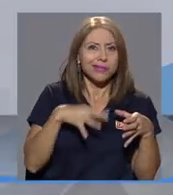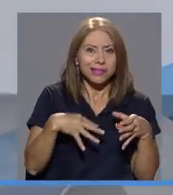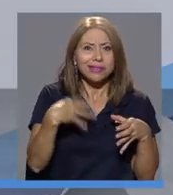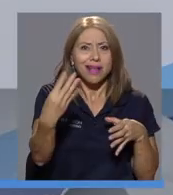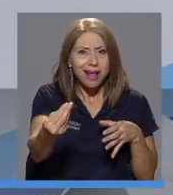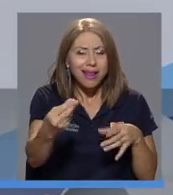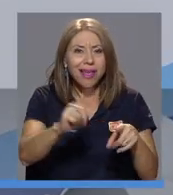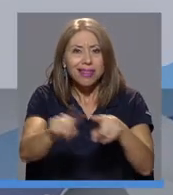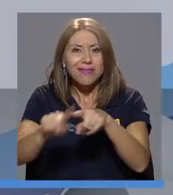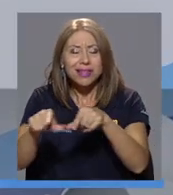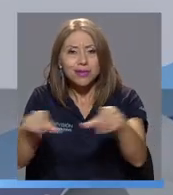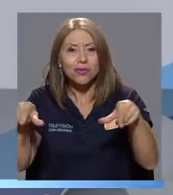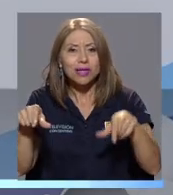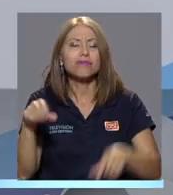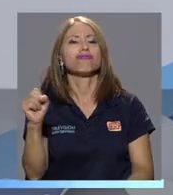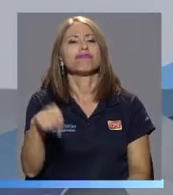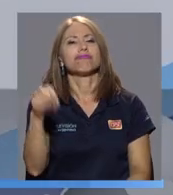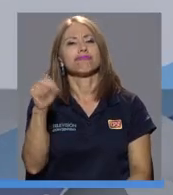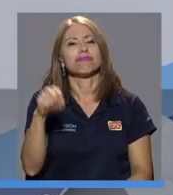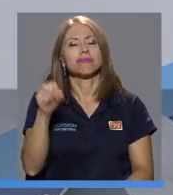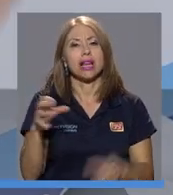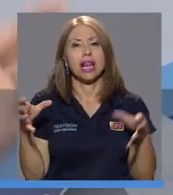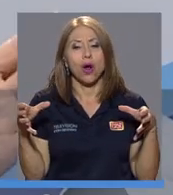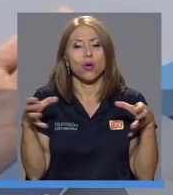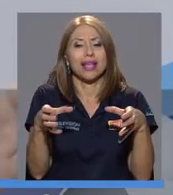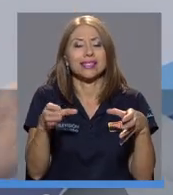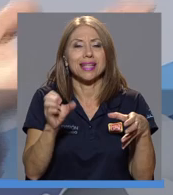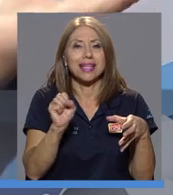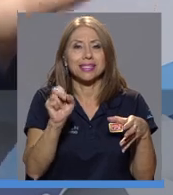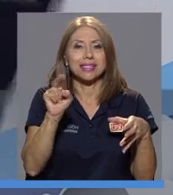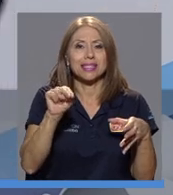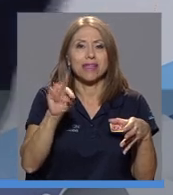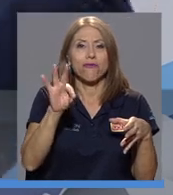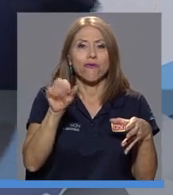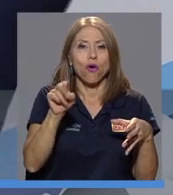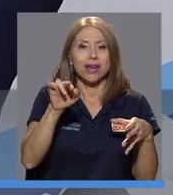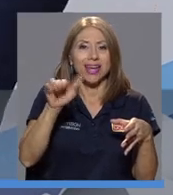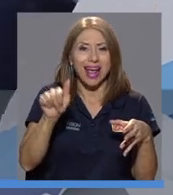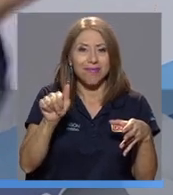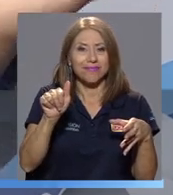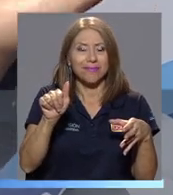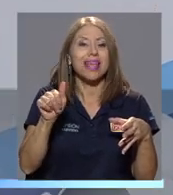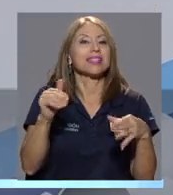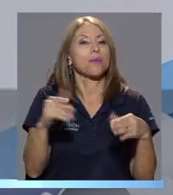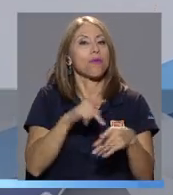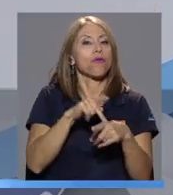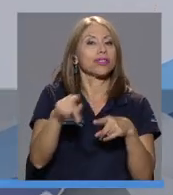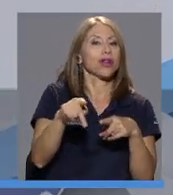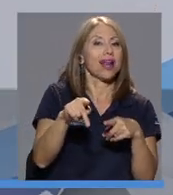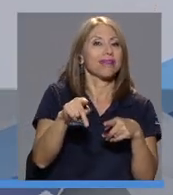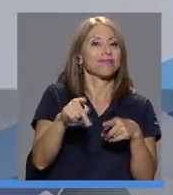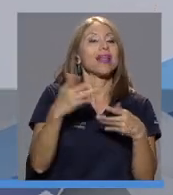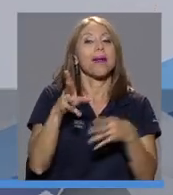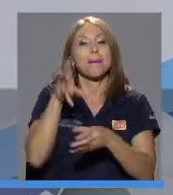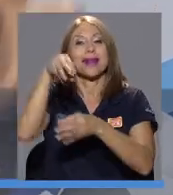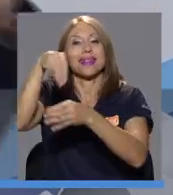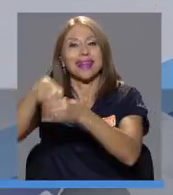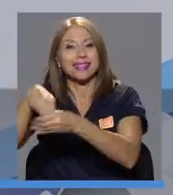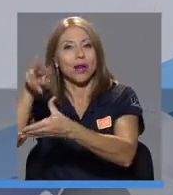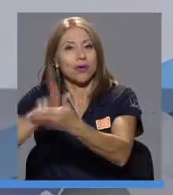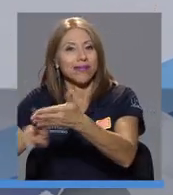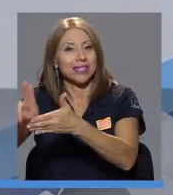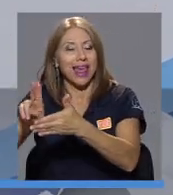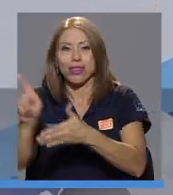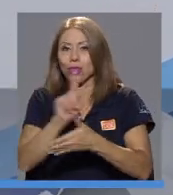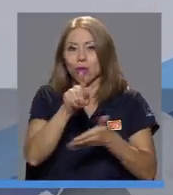la orquesta sinfónica universidad costa rica es una orquesta ya profesional que pertenece ya a la universidad no a la escuela de música aunque